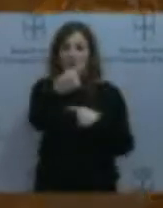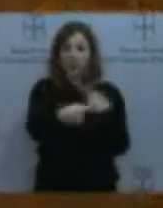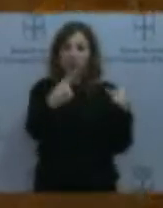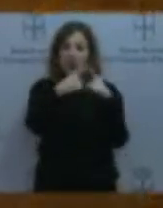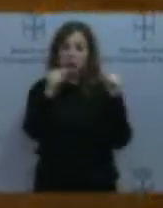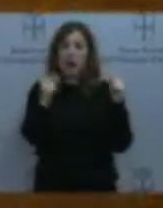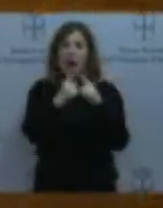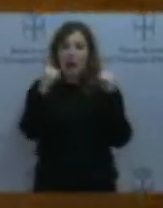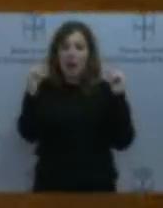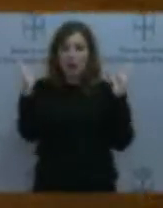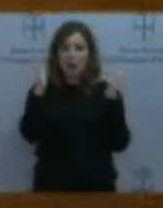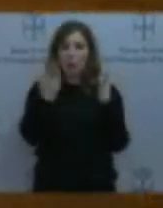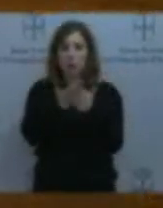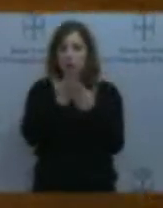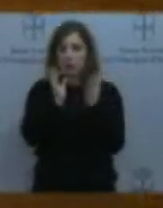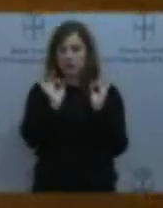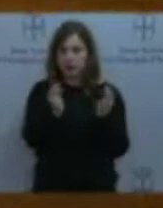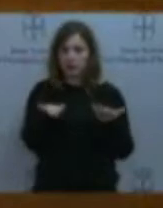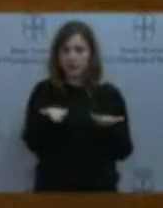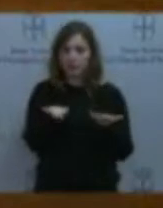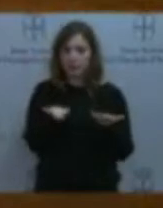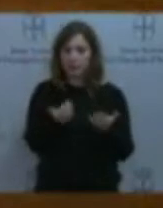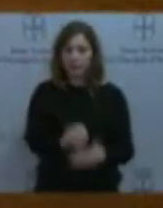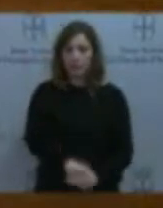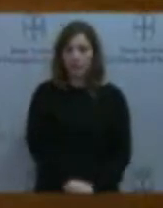asturianas al año con esa propuesta,